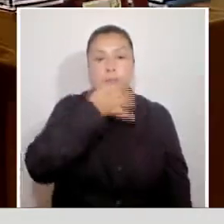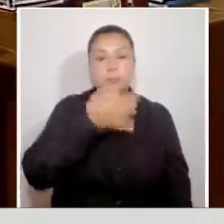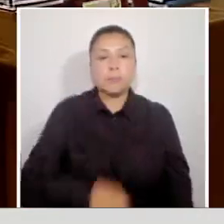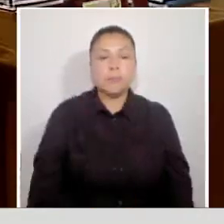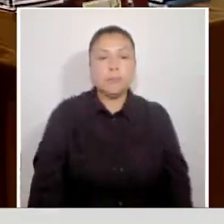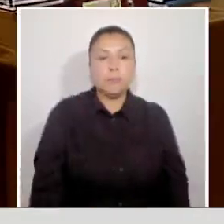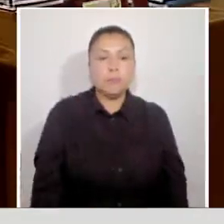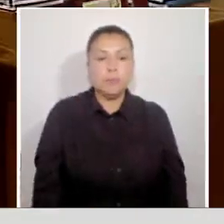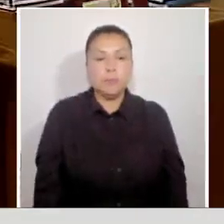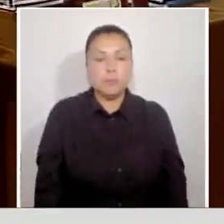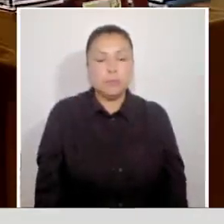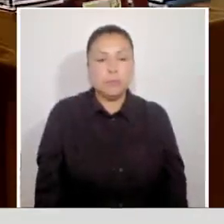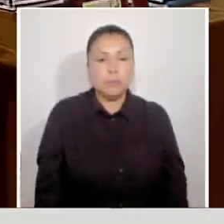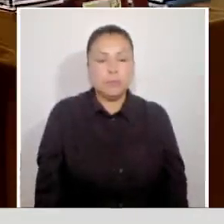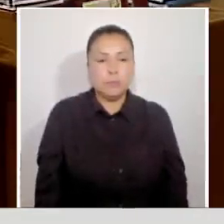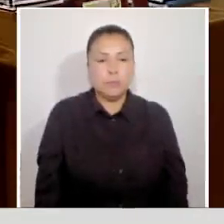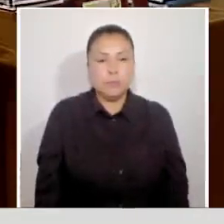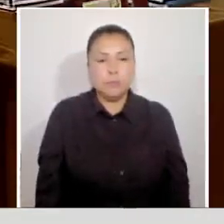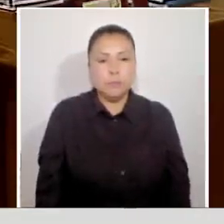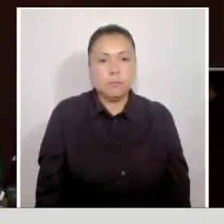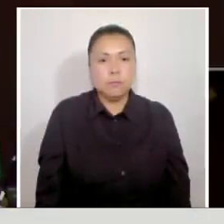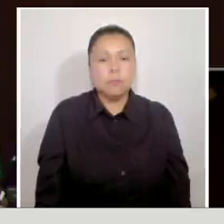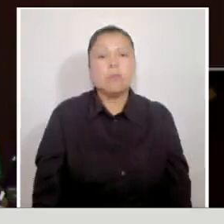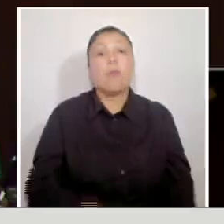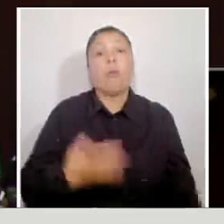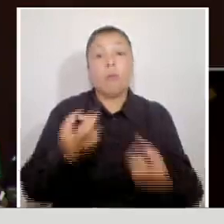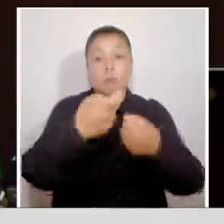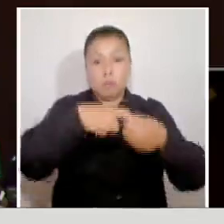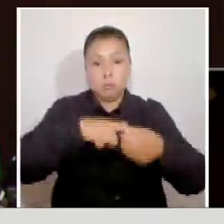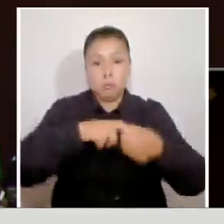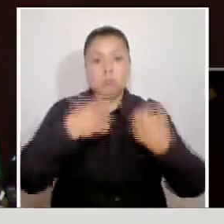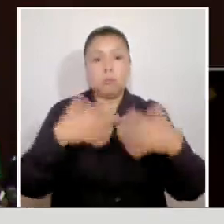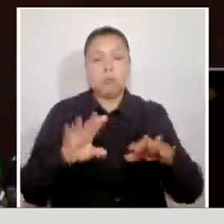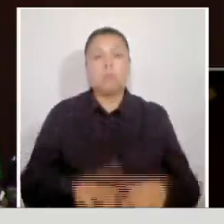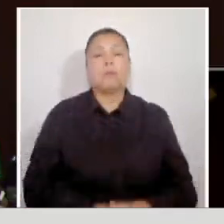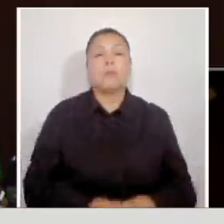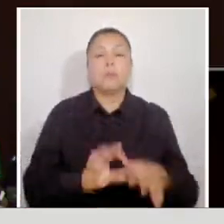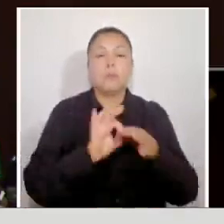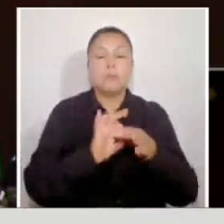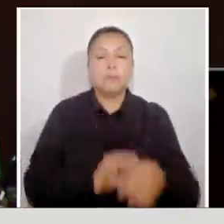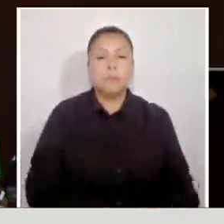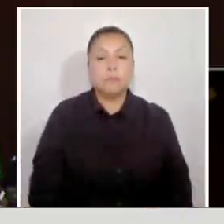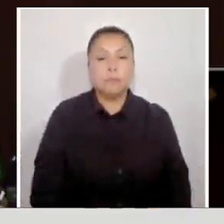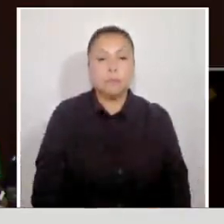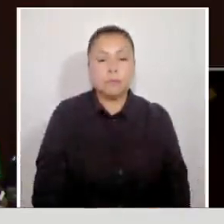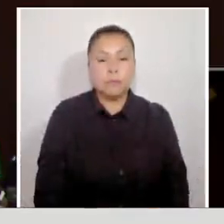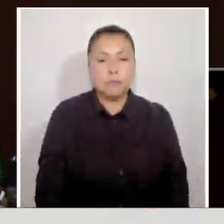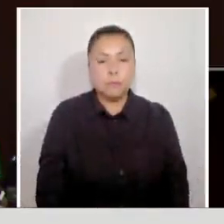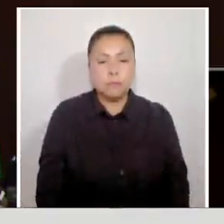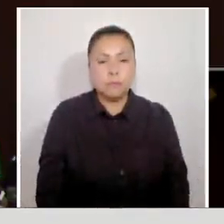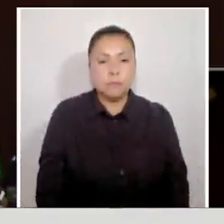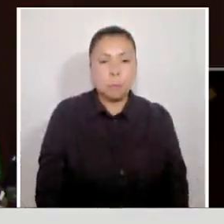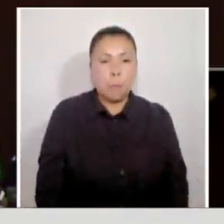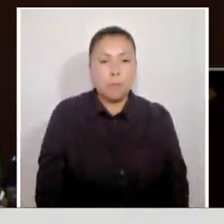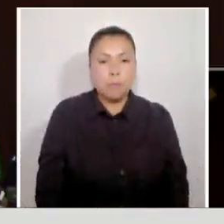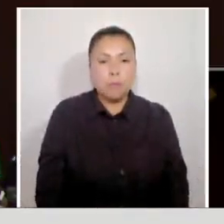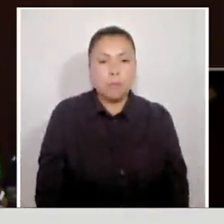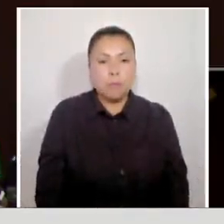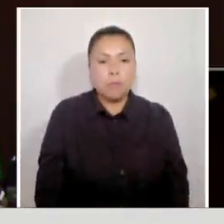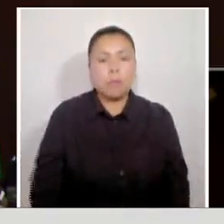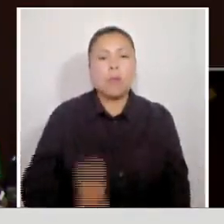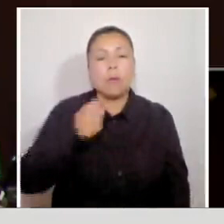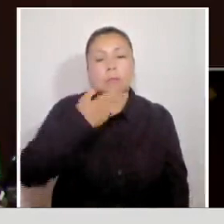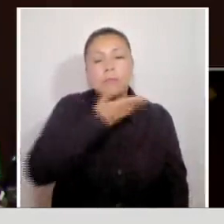teao Ah estaba inscrito Gracias la palabra Se ofrece